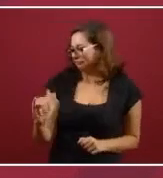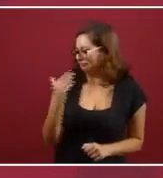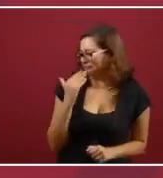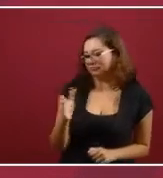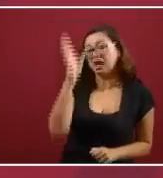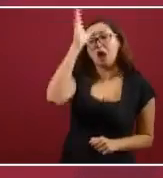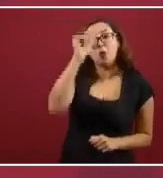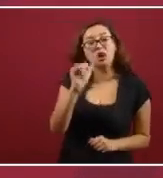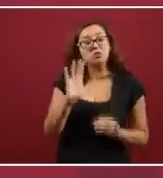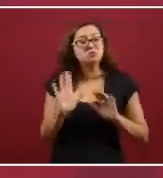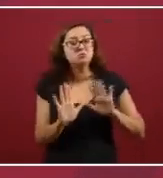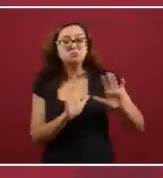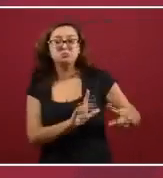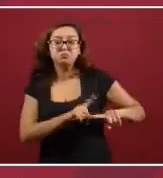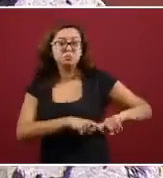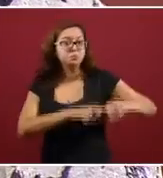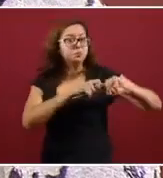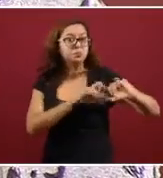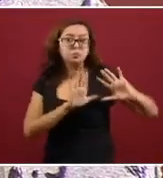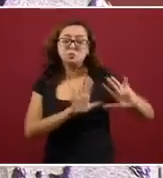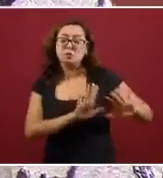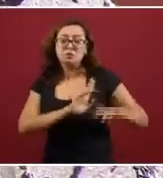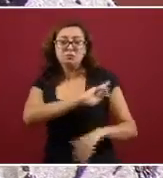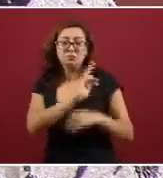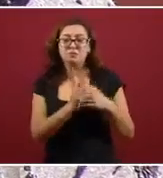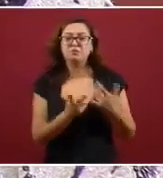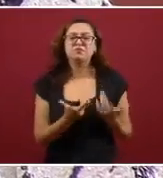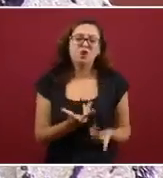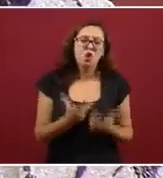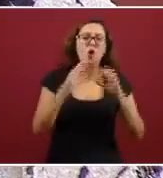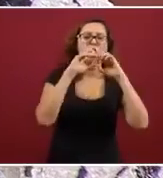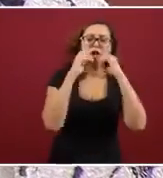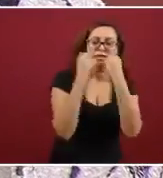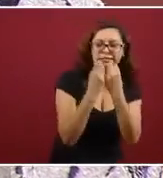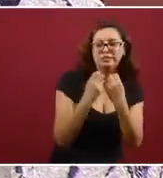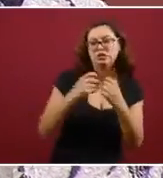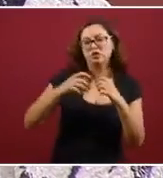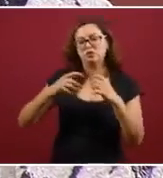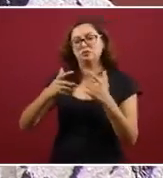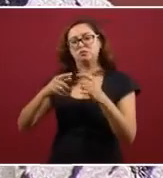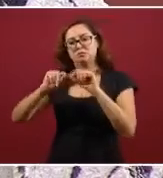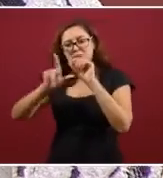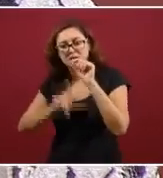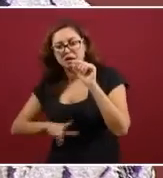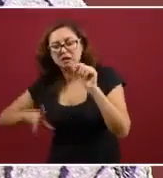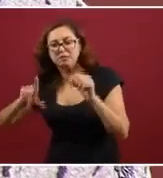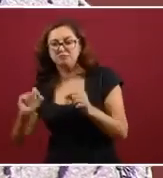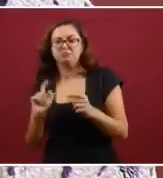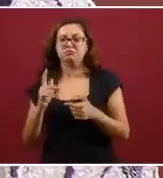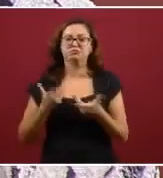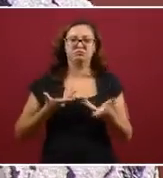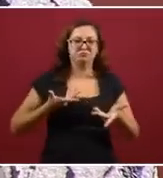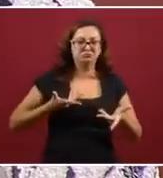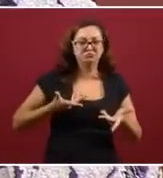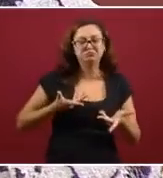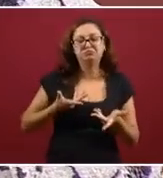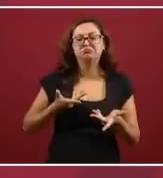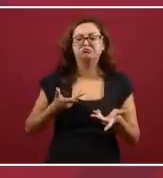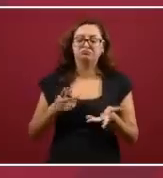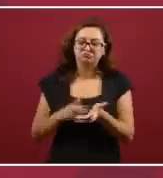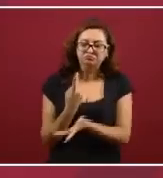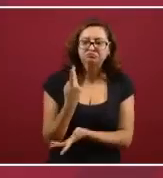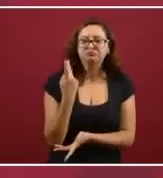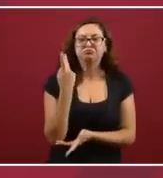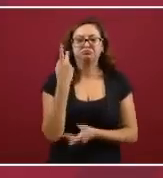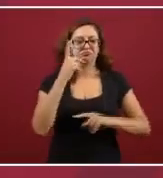investigación, logran las organizaciones de productores mexicanos volver a alcanzar